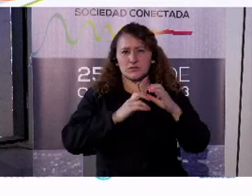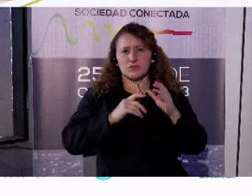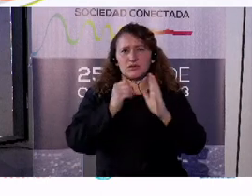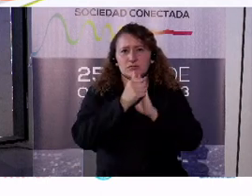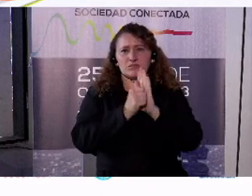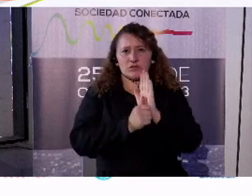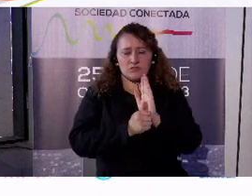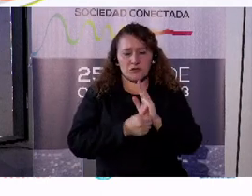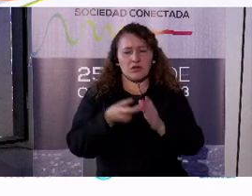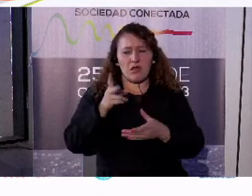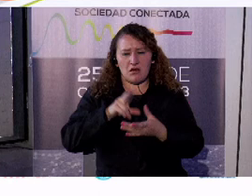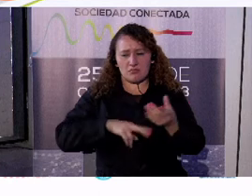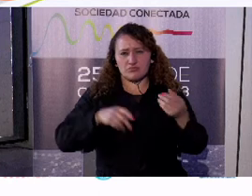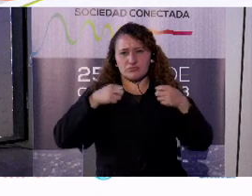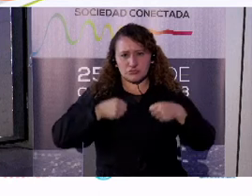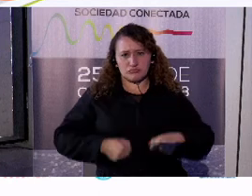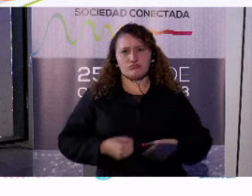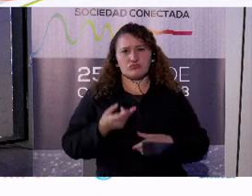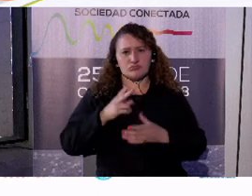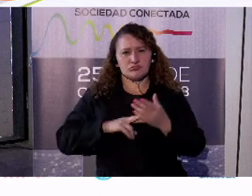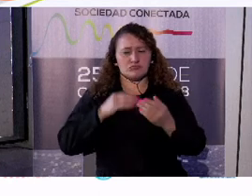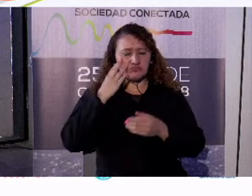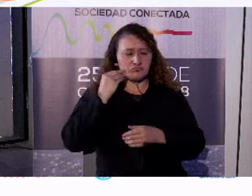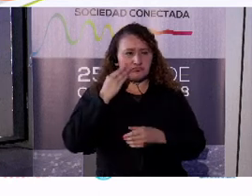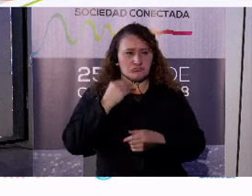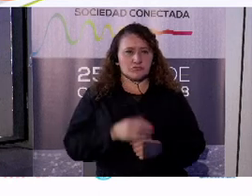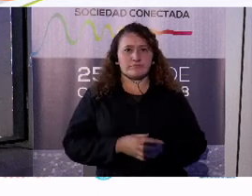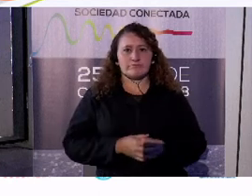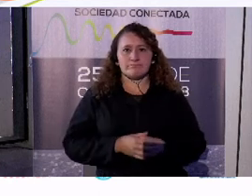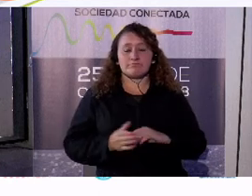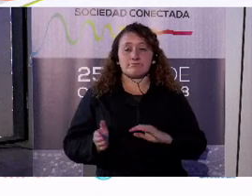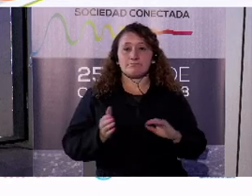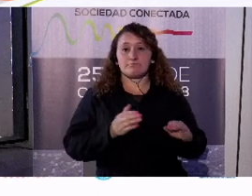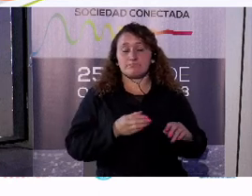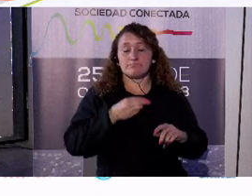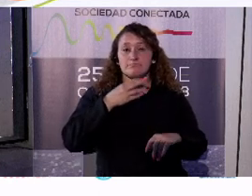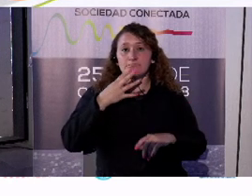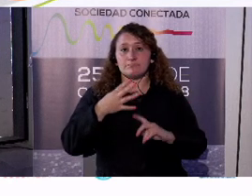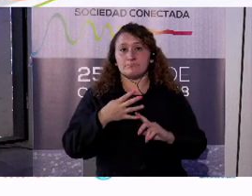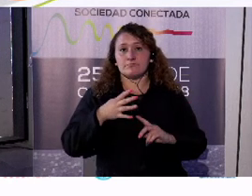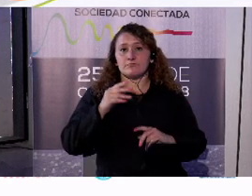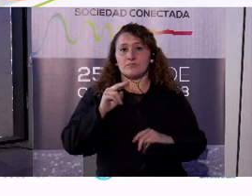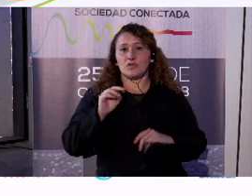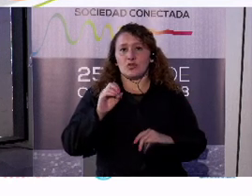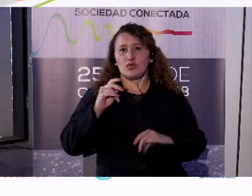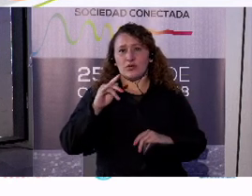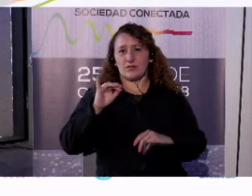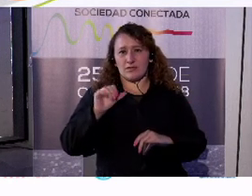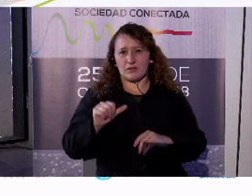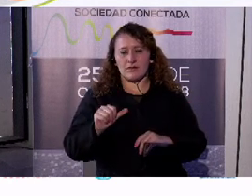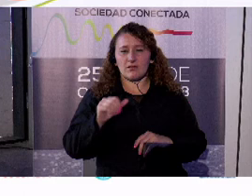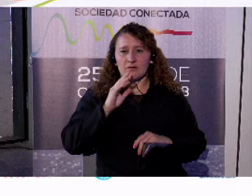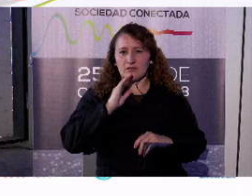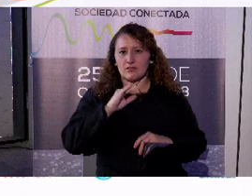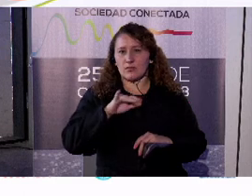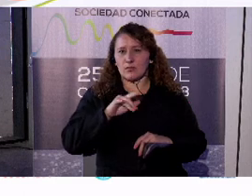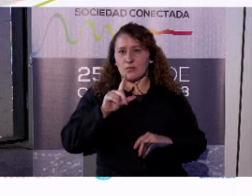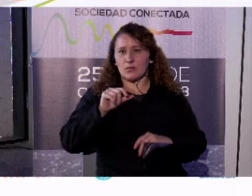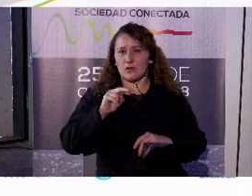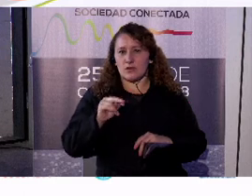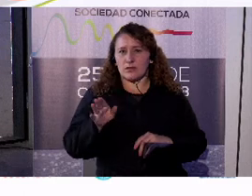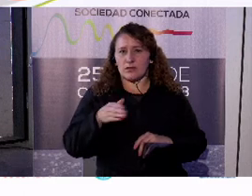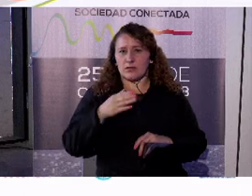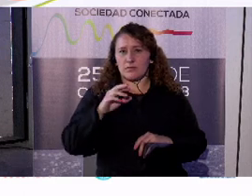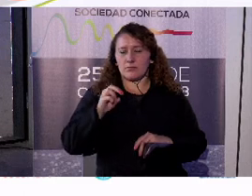experiencia en ambos campos de Nokia está con nosotros Juan mar cuenta con una